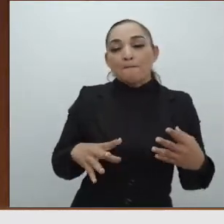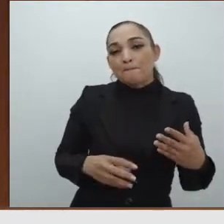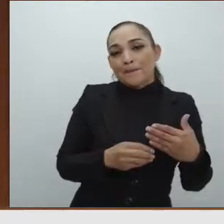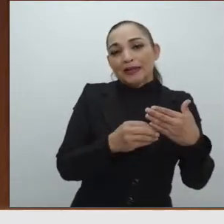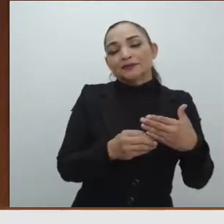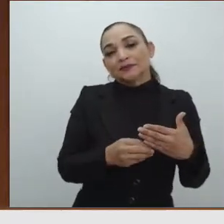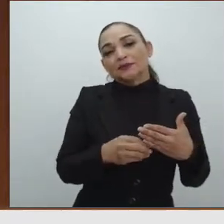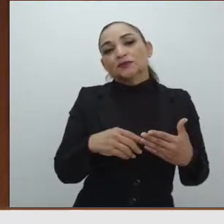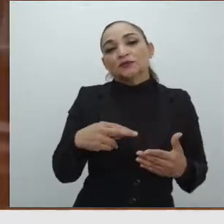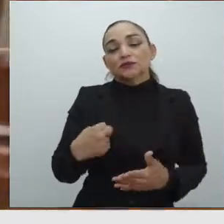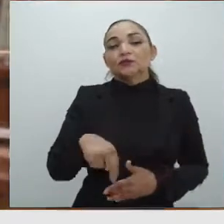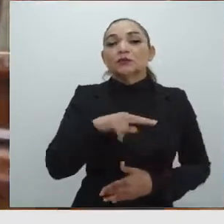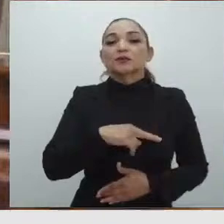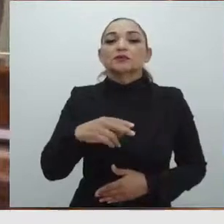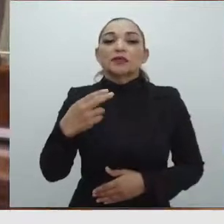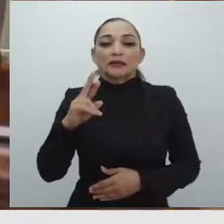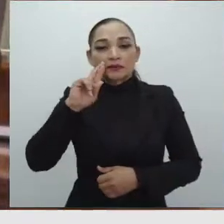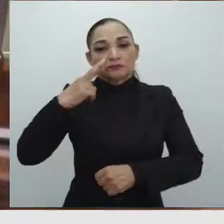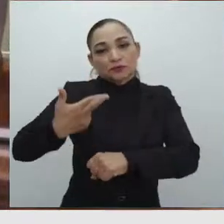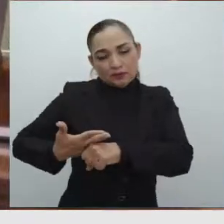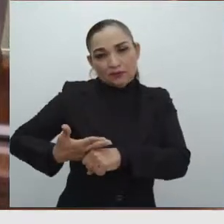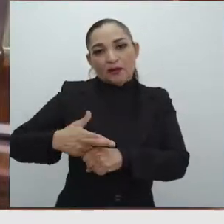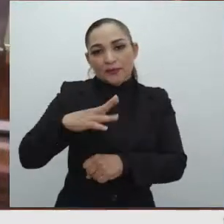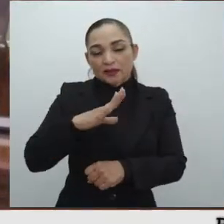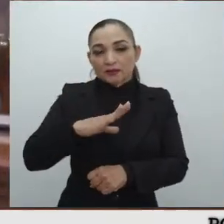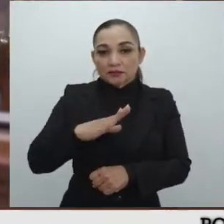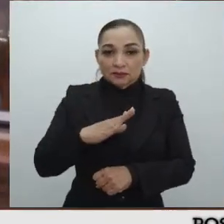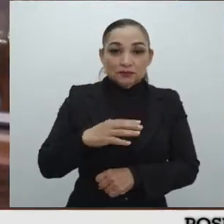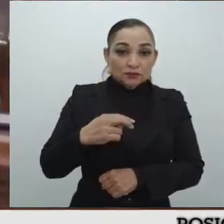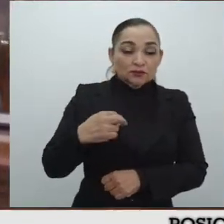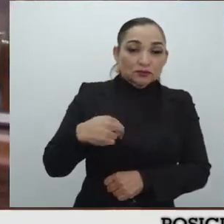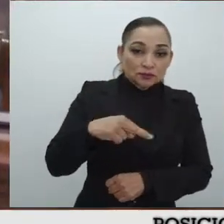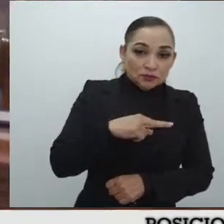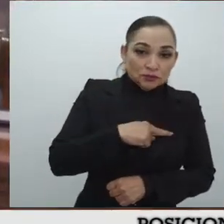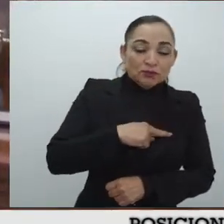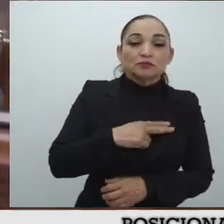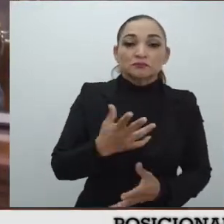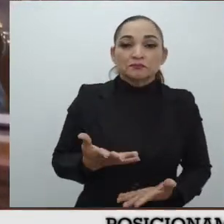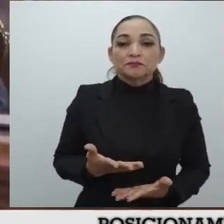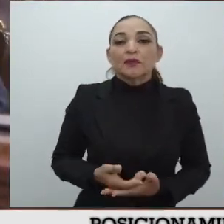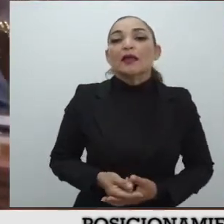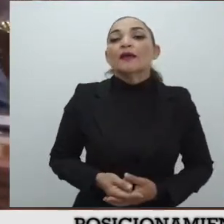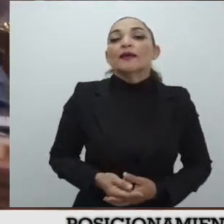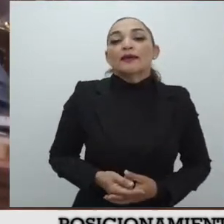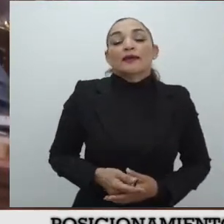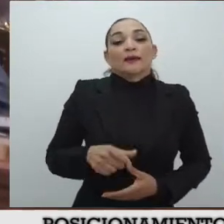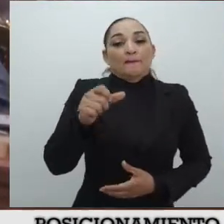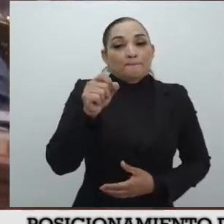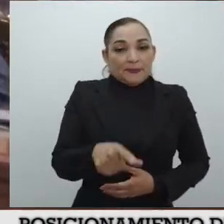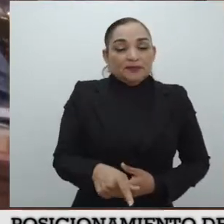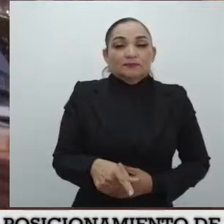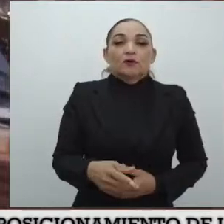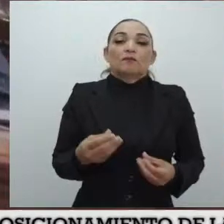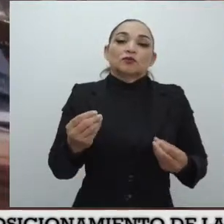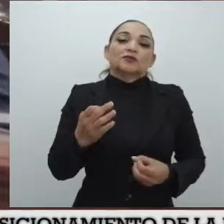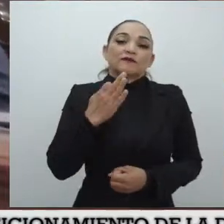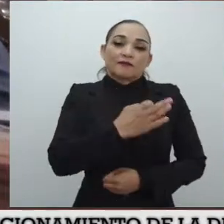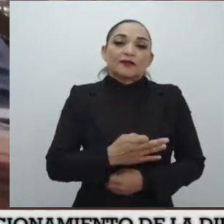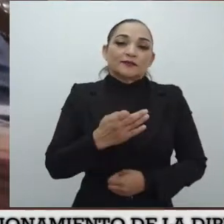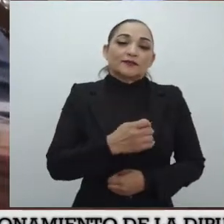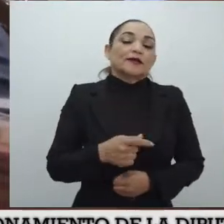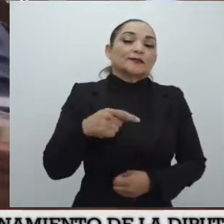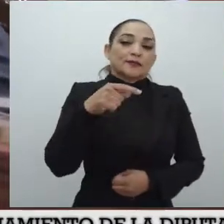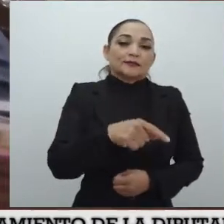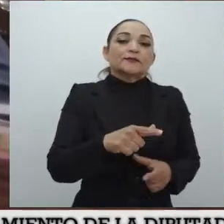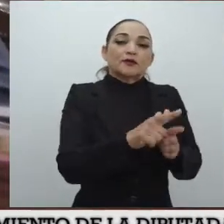quiero hacerles llegar mis felicitaciones, porque esta legislatura está trabajando como